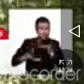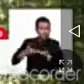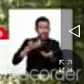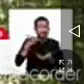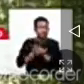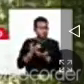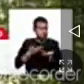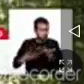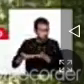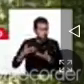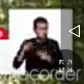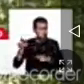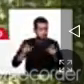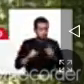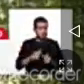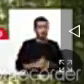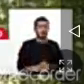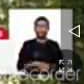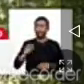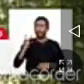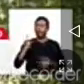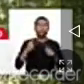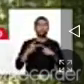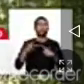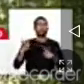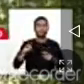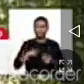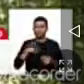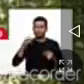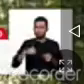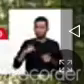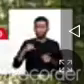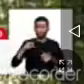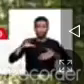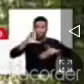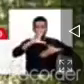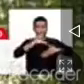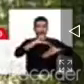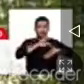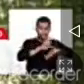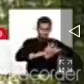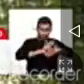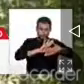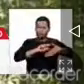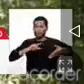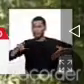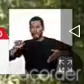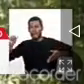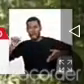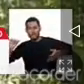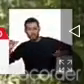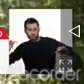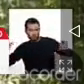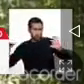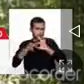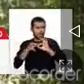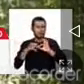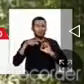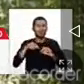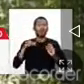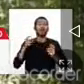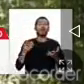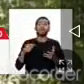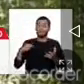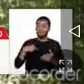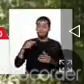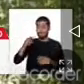intercambio. Lo segundo reto es consolidar el acercamiento con Asia-Pacífico. Y otra vez Perú va a la vanguardia con este liderazgo